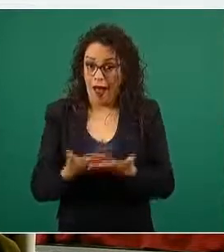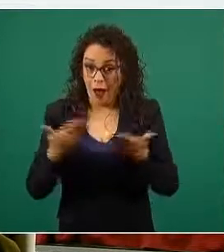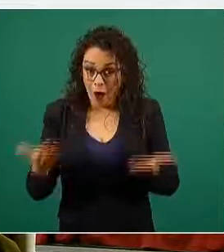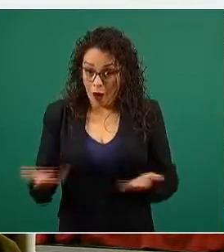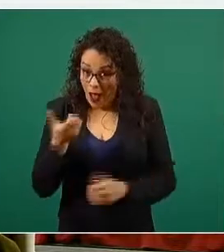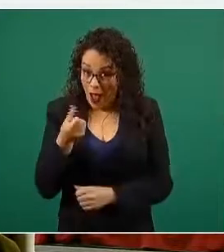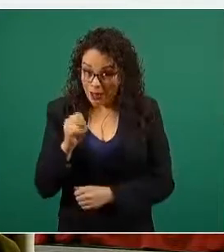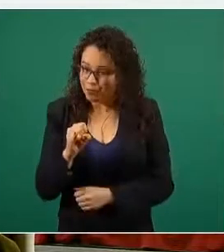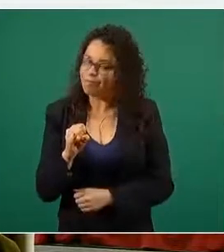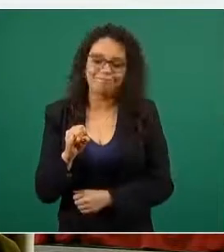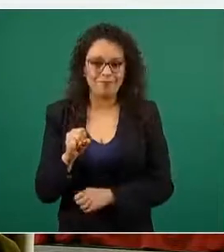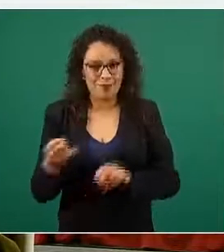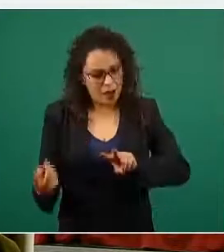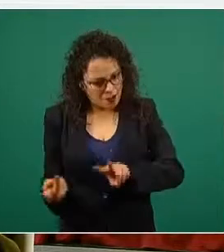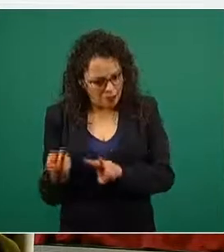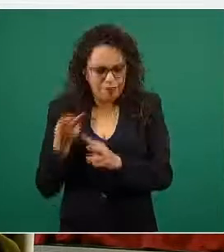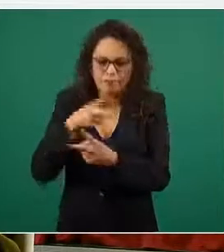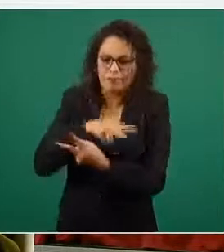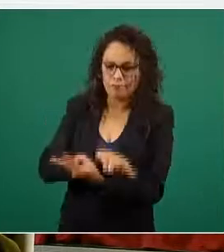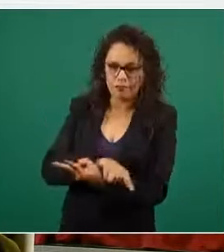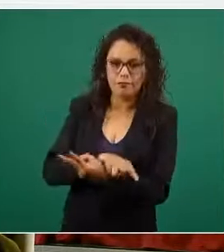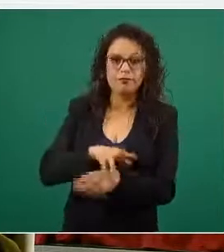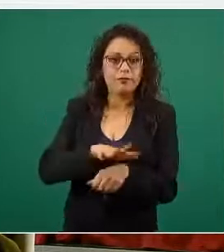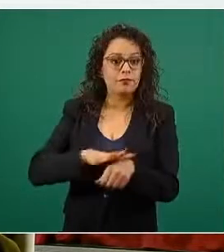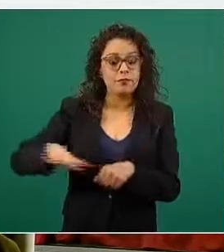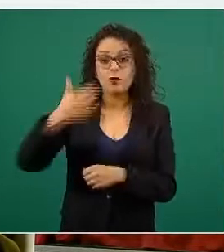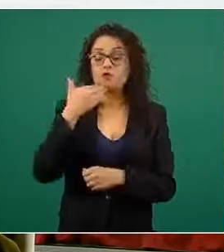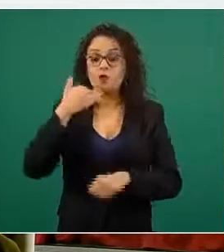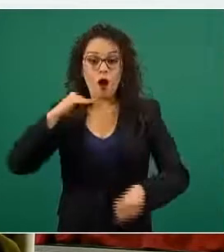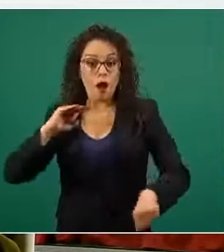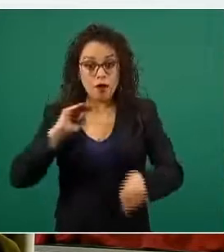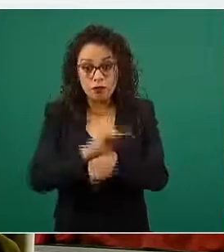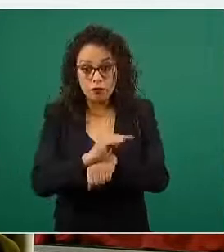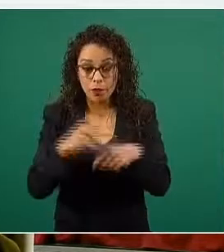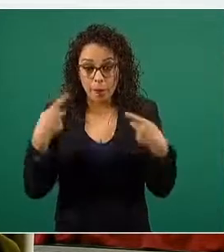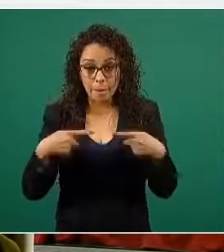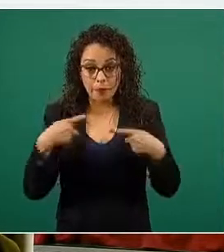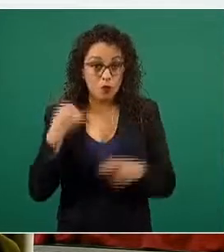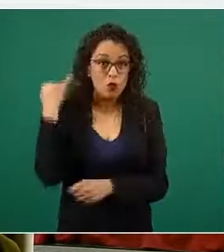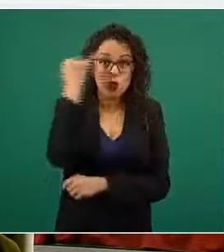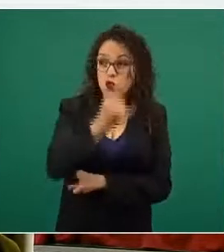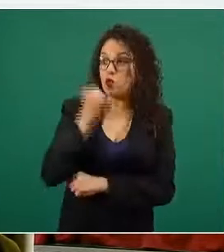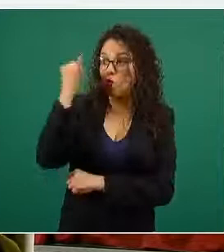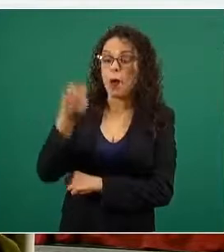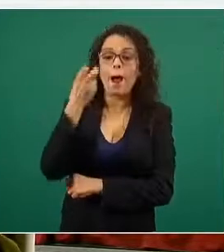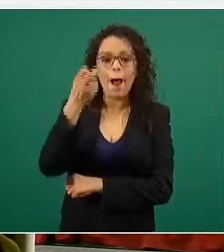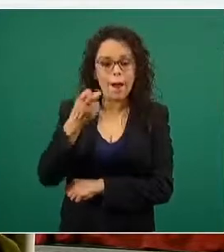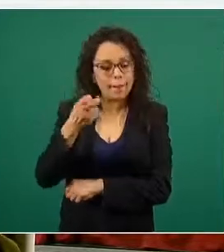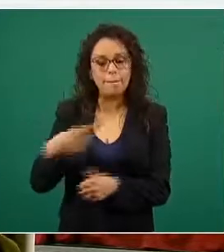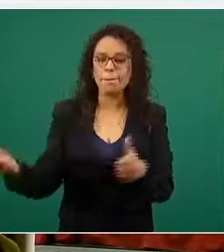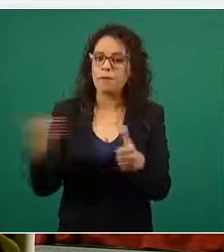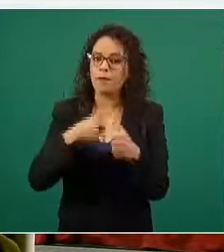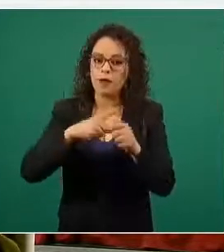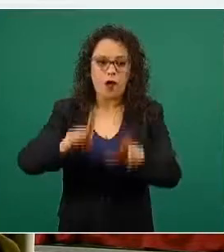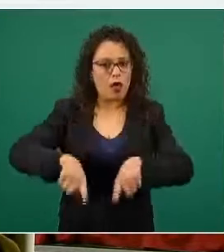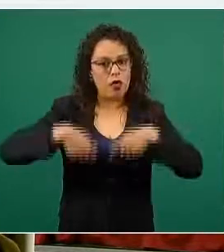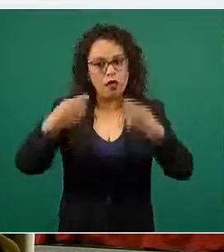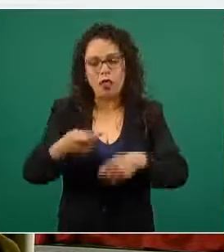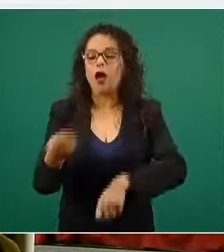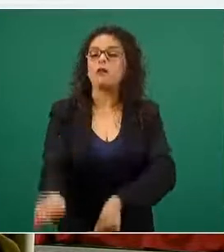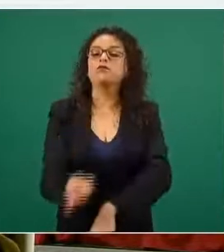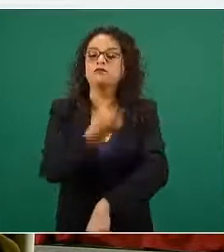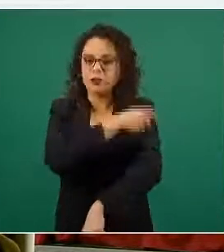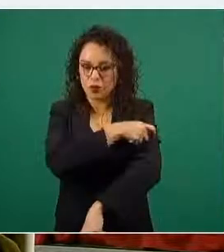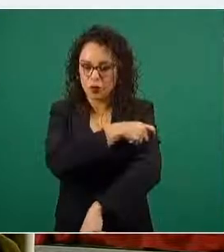va a ser al revés. Las zonas más vulnerables, las personas más vulnerables serán vacunadas prioritariamente, y a